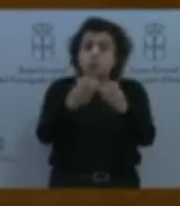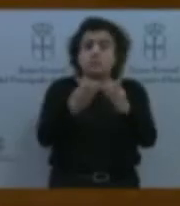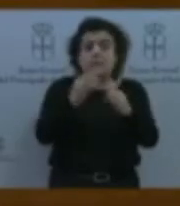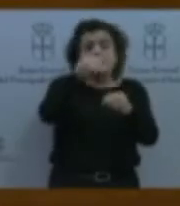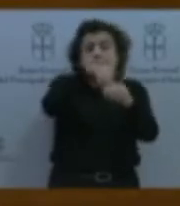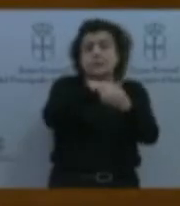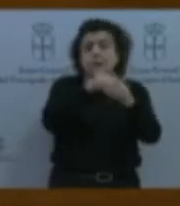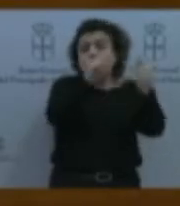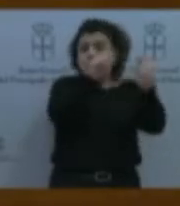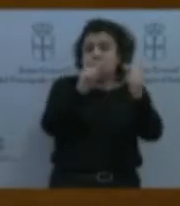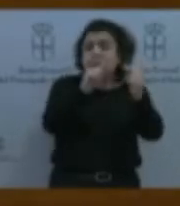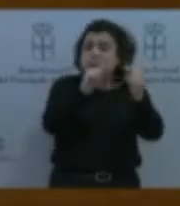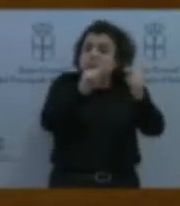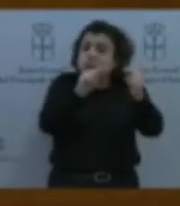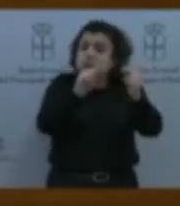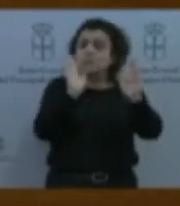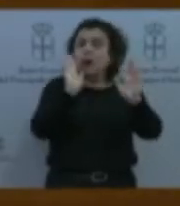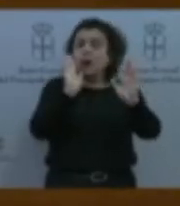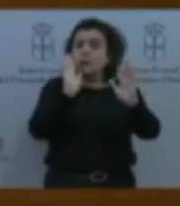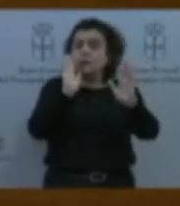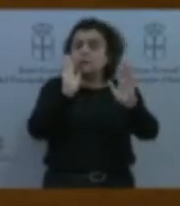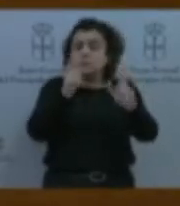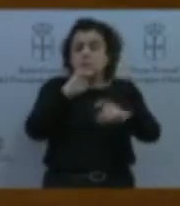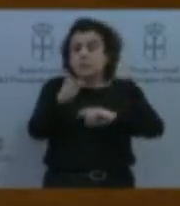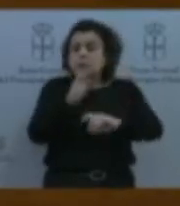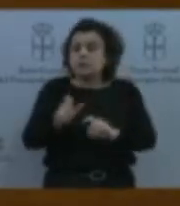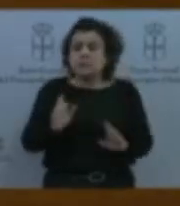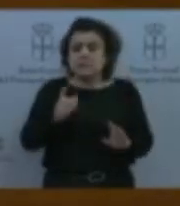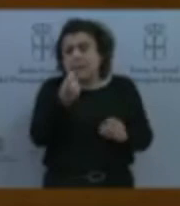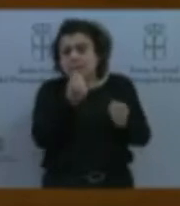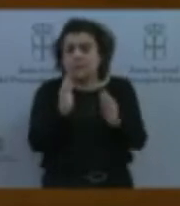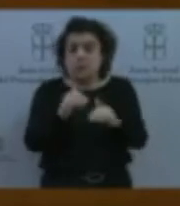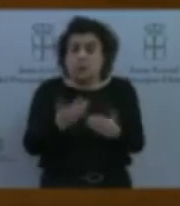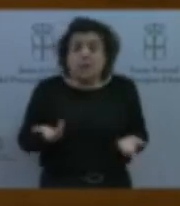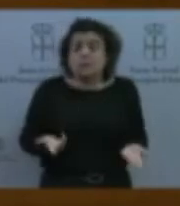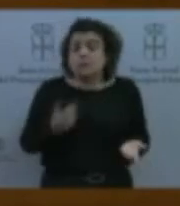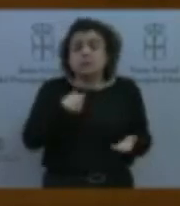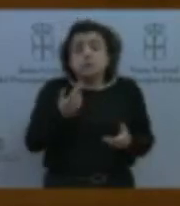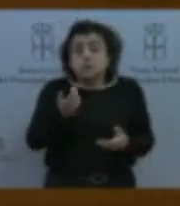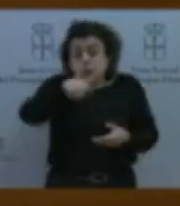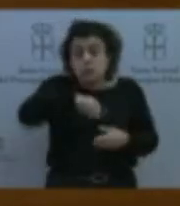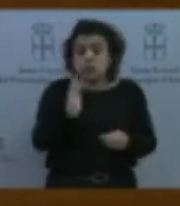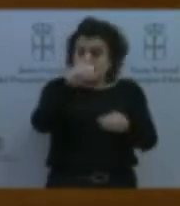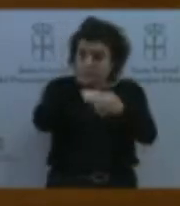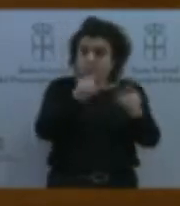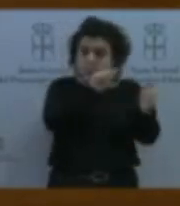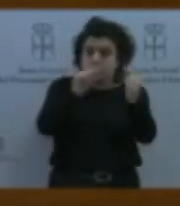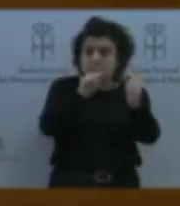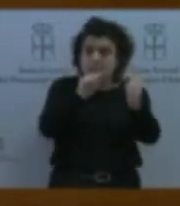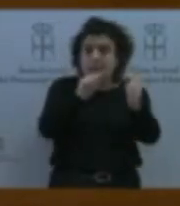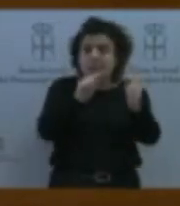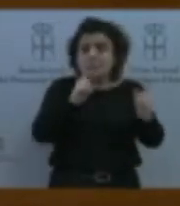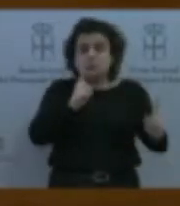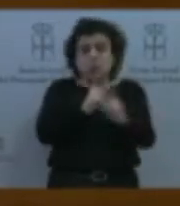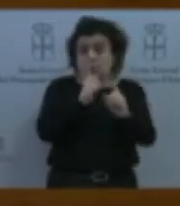los presupuestos y quéjase, no hay dinero. Pues fíjense, nosotros votamos los presupuestos y rechazaron todas las enmiendas. Imaginen, aquí tenemos un amplio abanico de